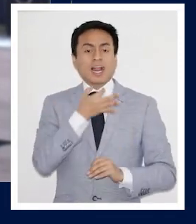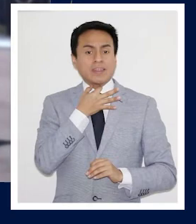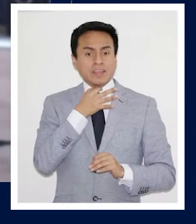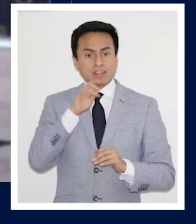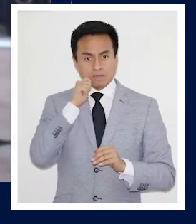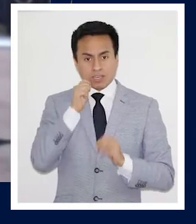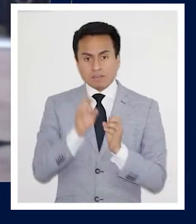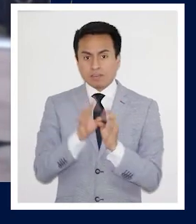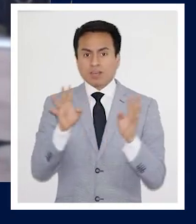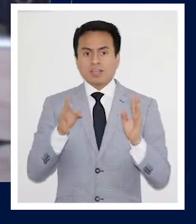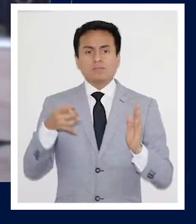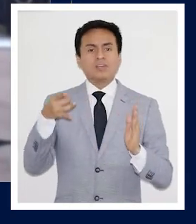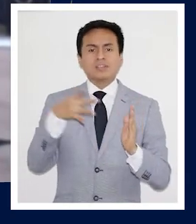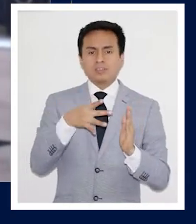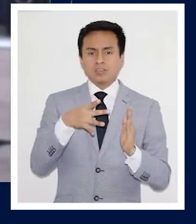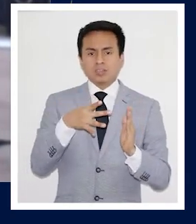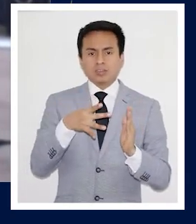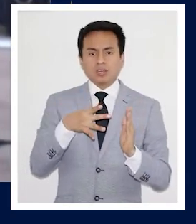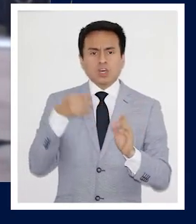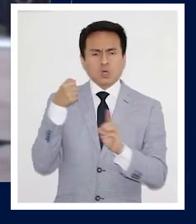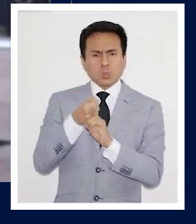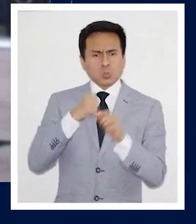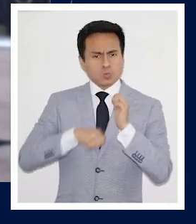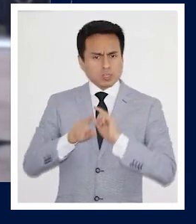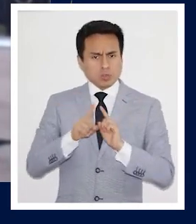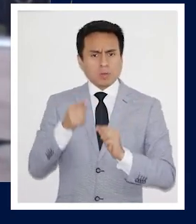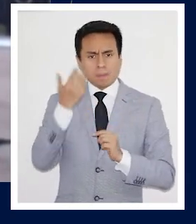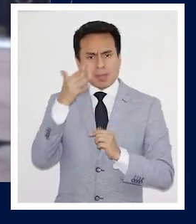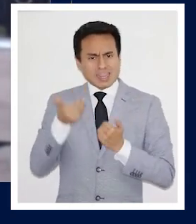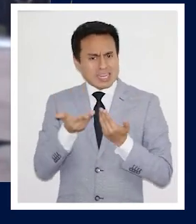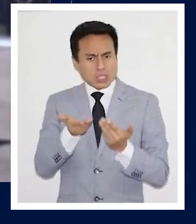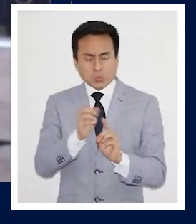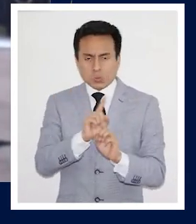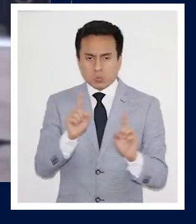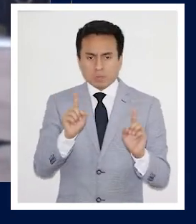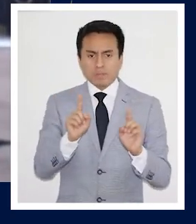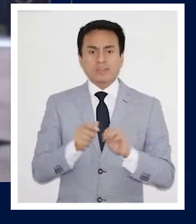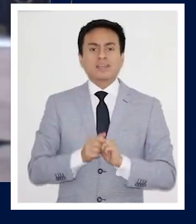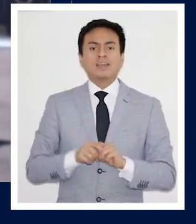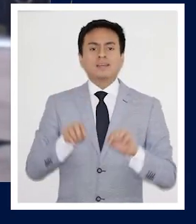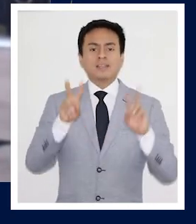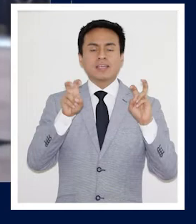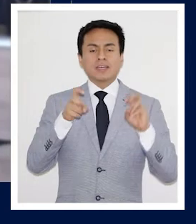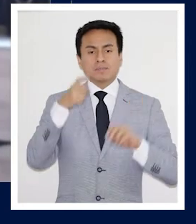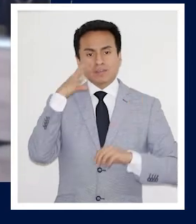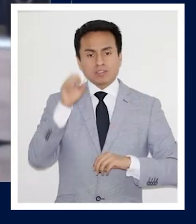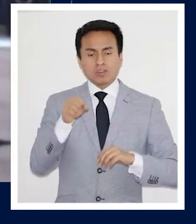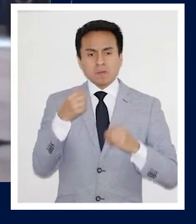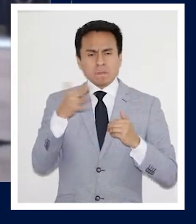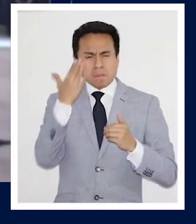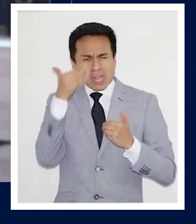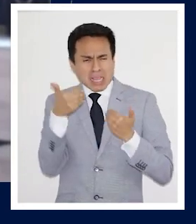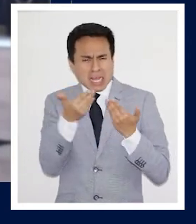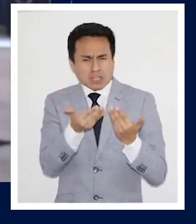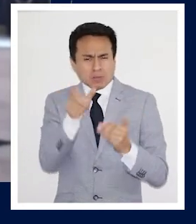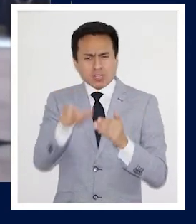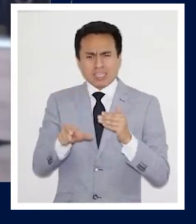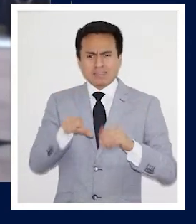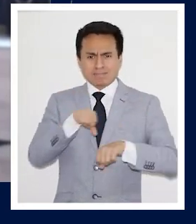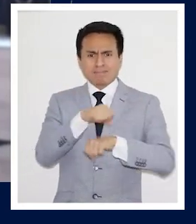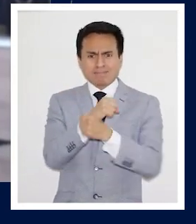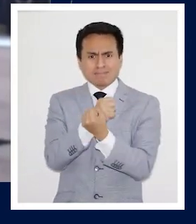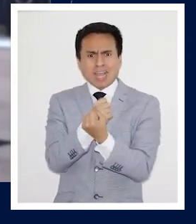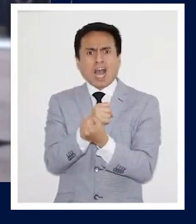una garantía respecto de eventuales vulneraciones a no sufrir torturas ni malos tratos. En materia de prevención de malos tratos a